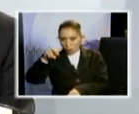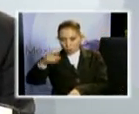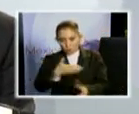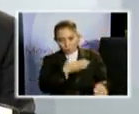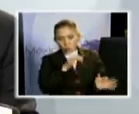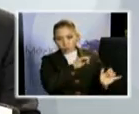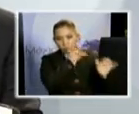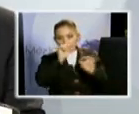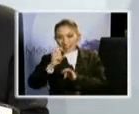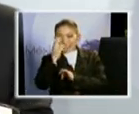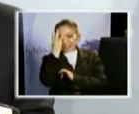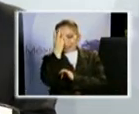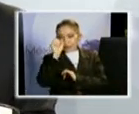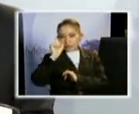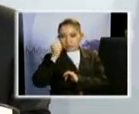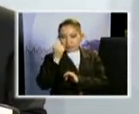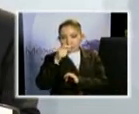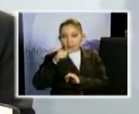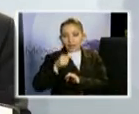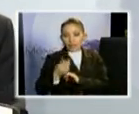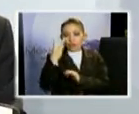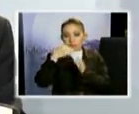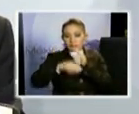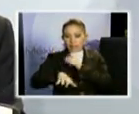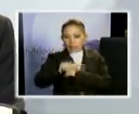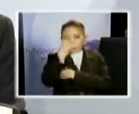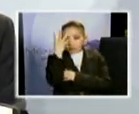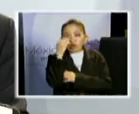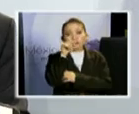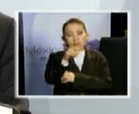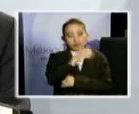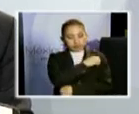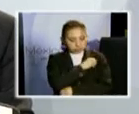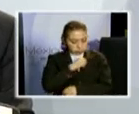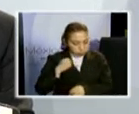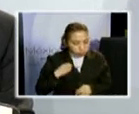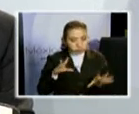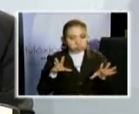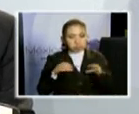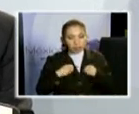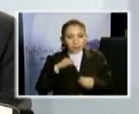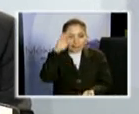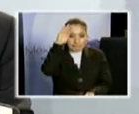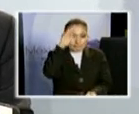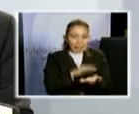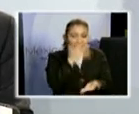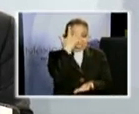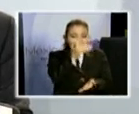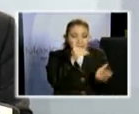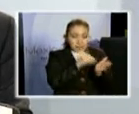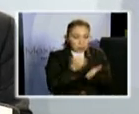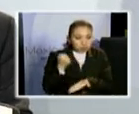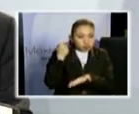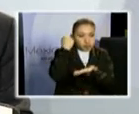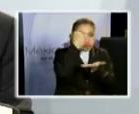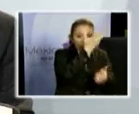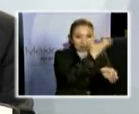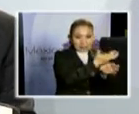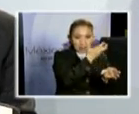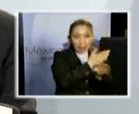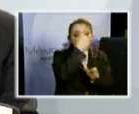el 23 de septiembre de 2014, el compromiso de aportar $10 millones de los Estados